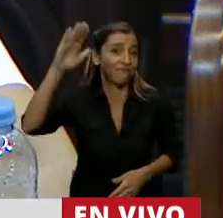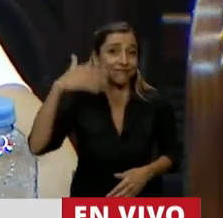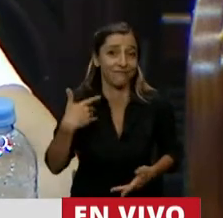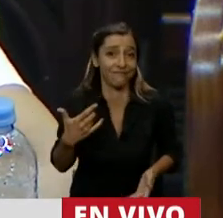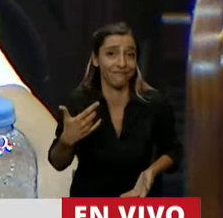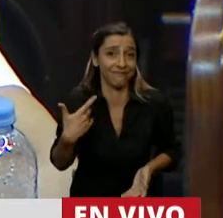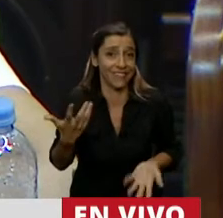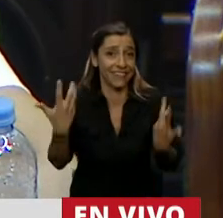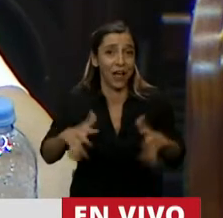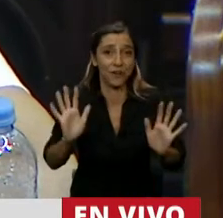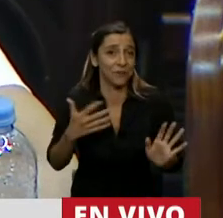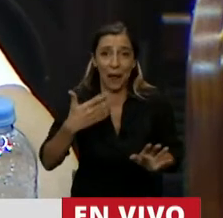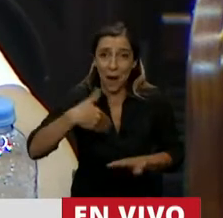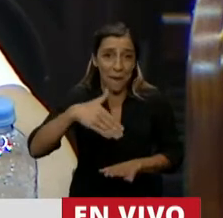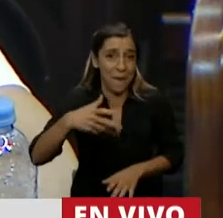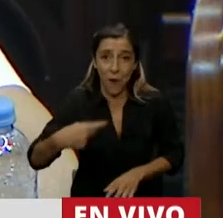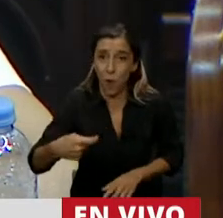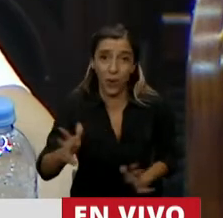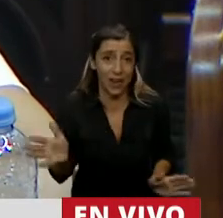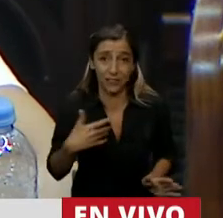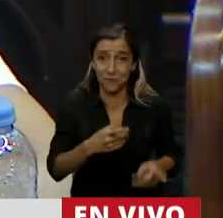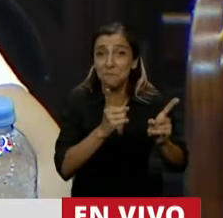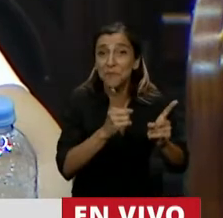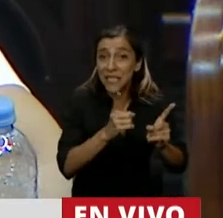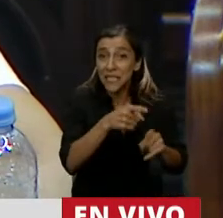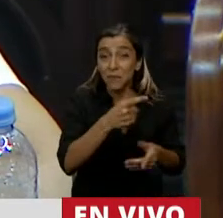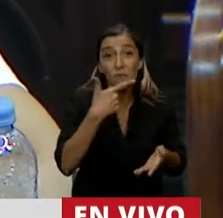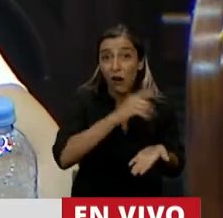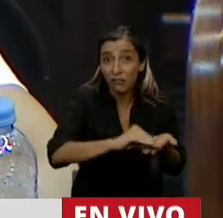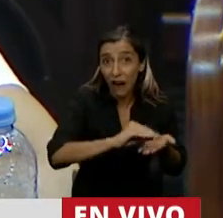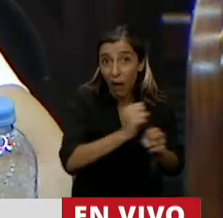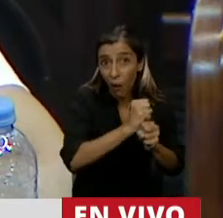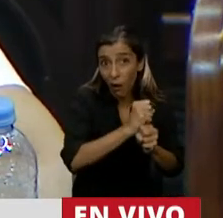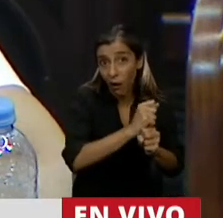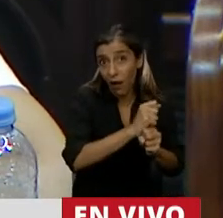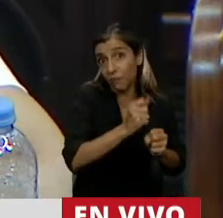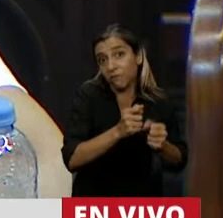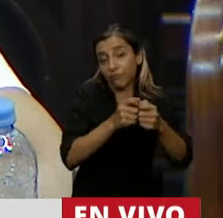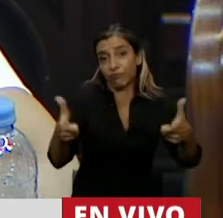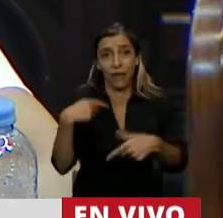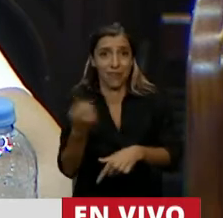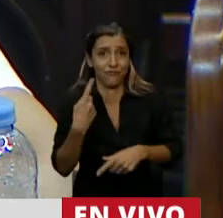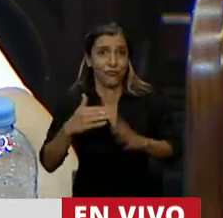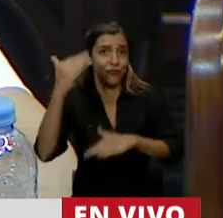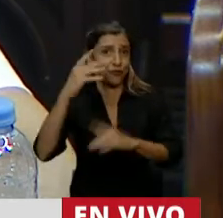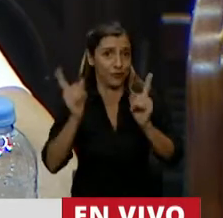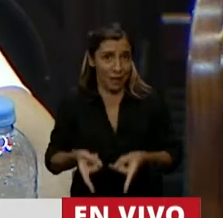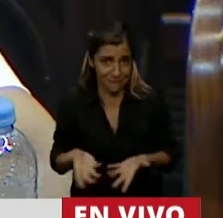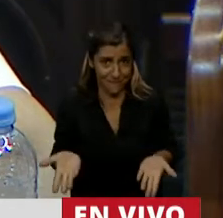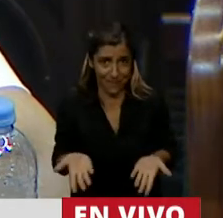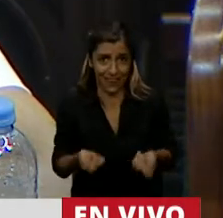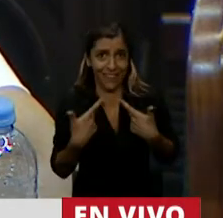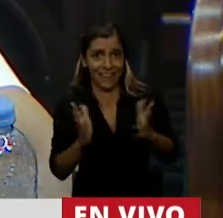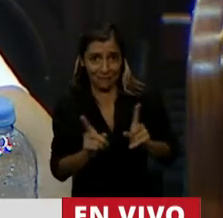del sistema jubilatorio nos van a ser aplicadas. Y la verdad es que lo que se está debatiendo en el